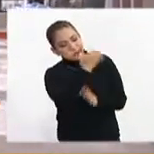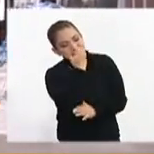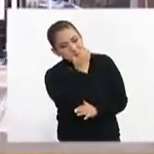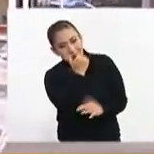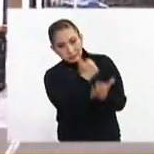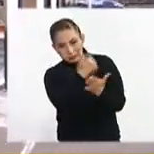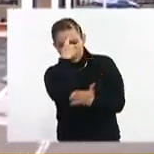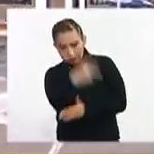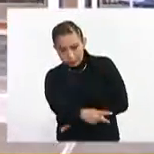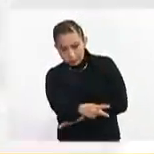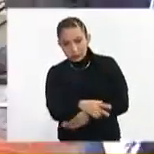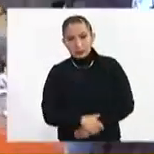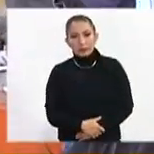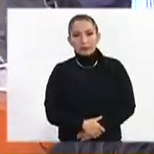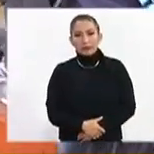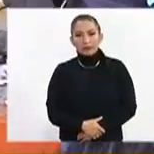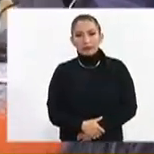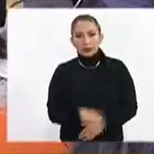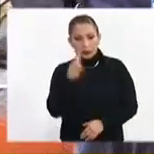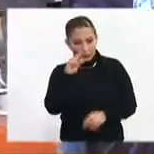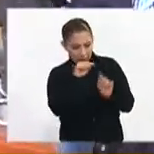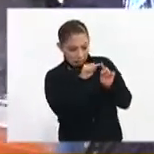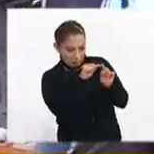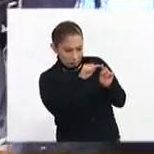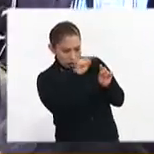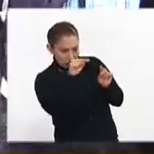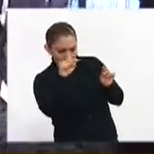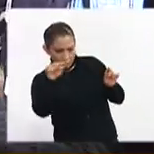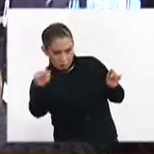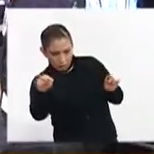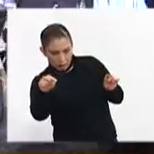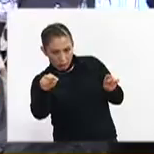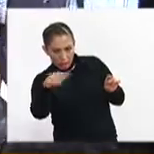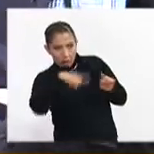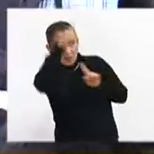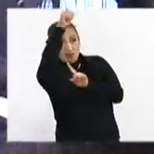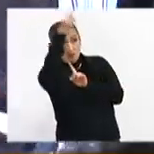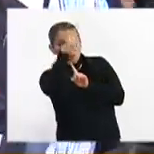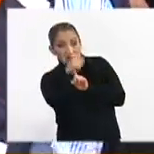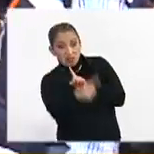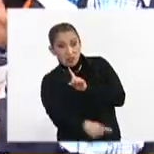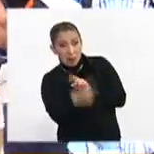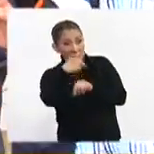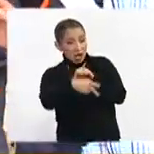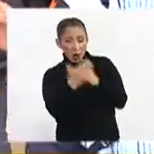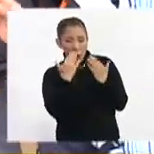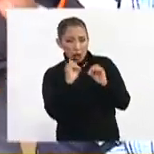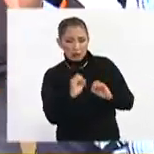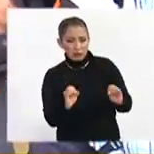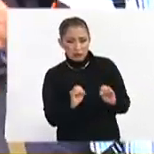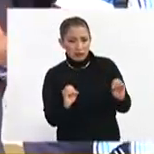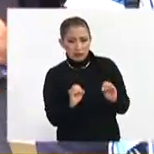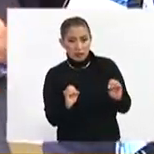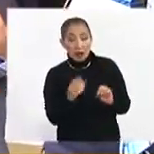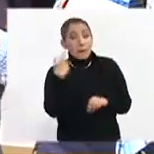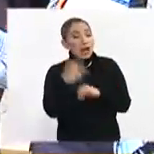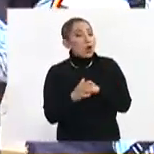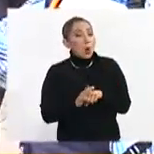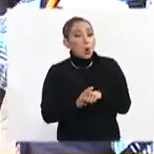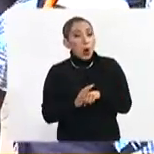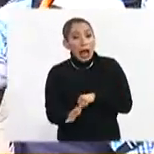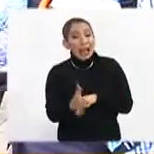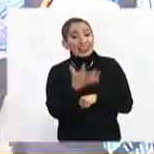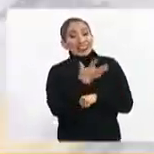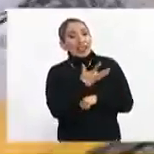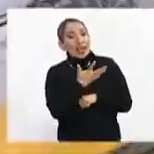de la Ciudad de México. Todas las fisuras horizontales y las fisuras verticales no son de riesgo. Las que son de riesgo son